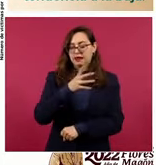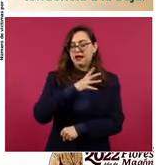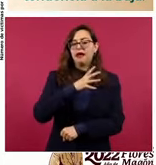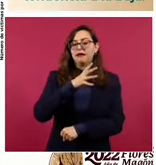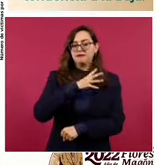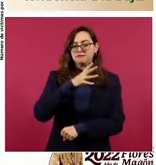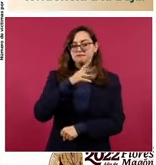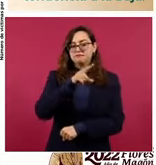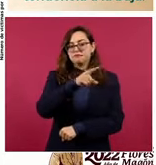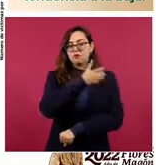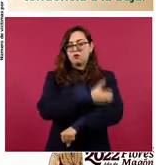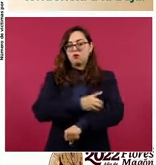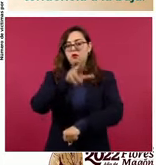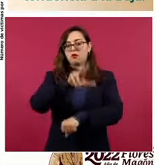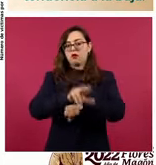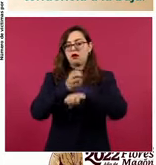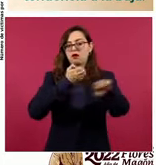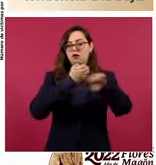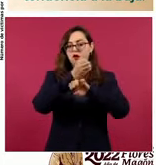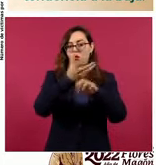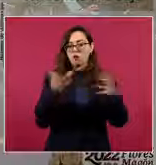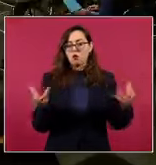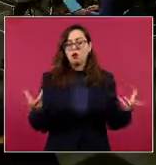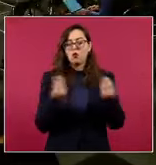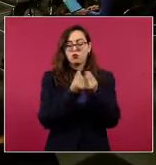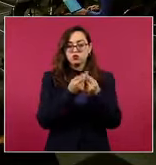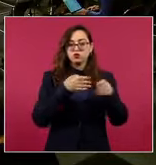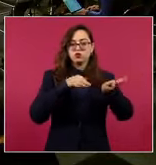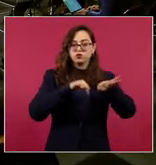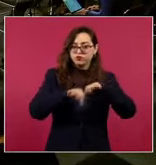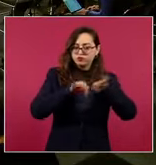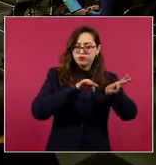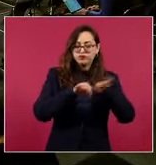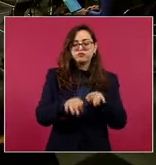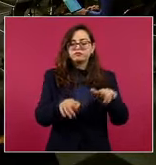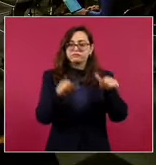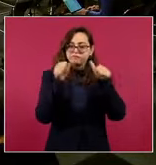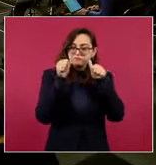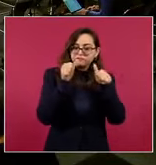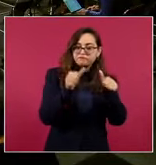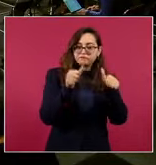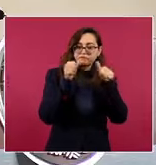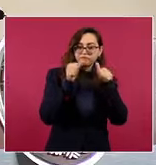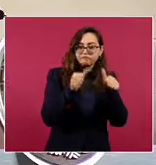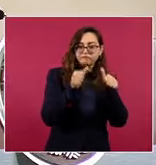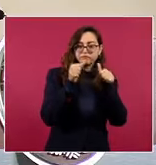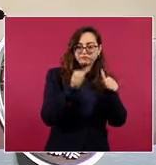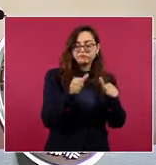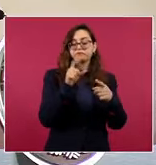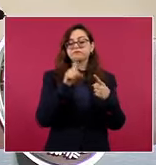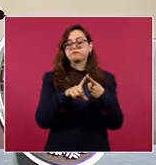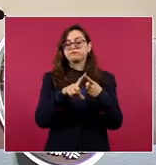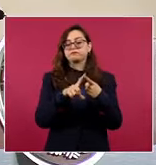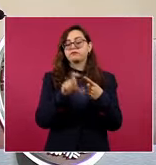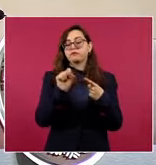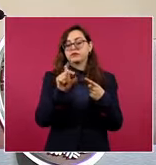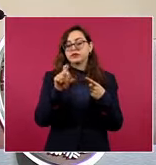coordinación estatal y está muy pendiente, efectivamente, la Secretaría de la Defensa